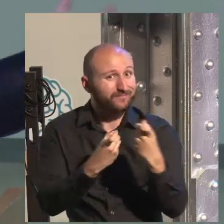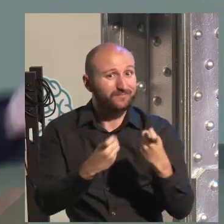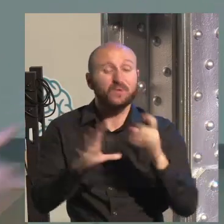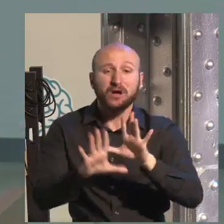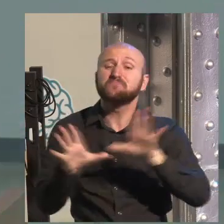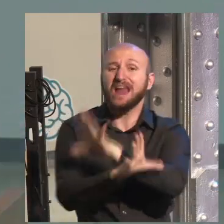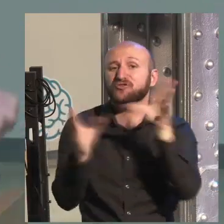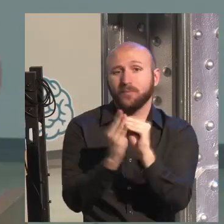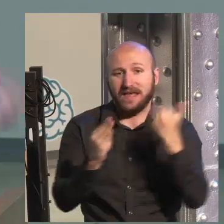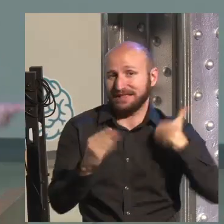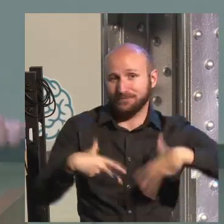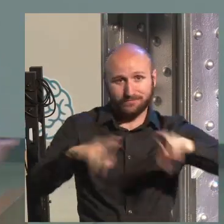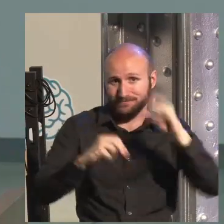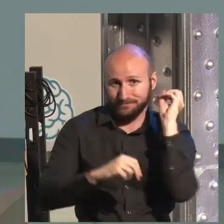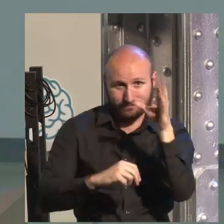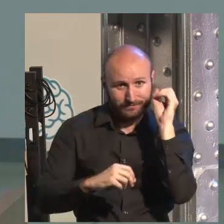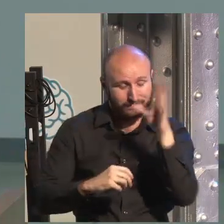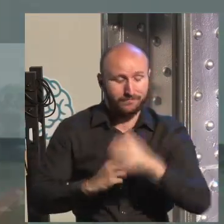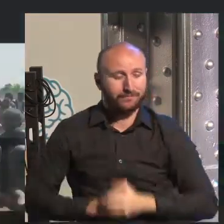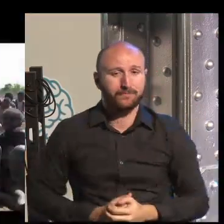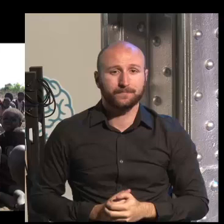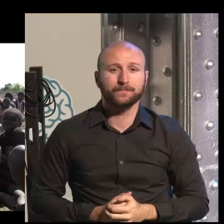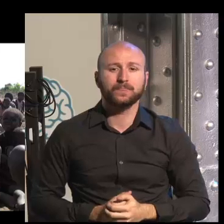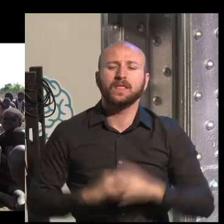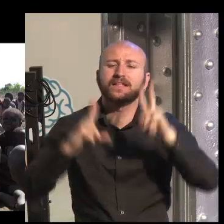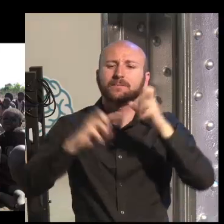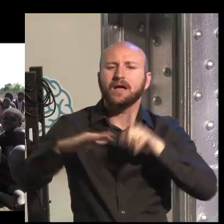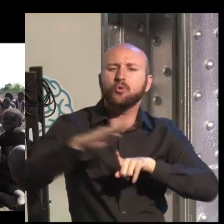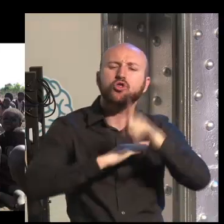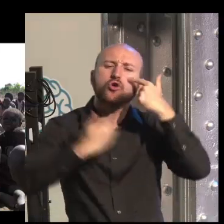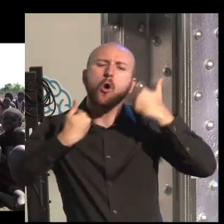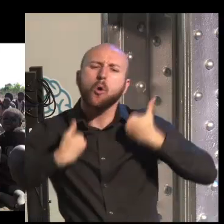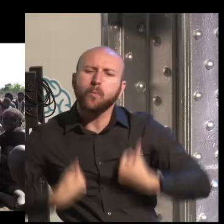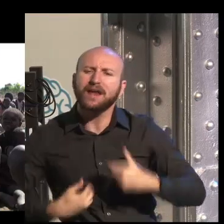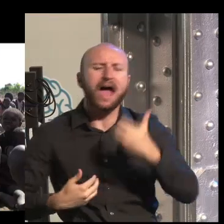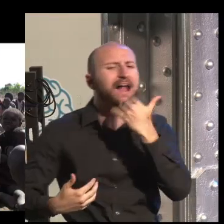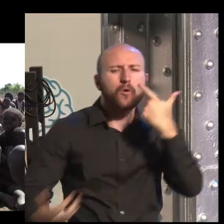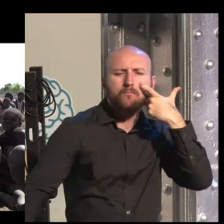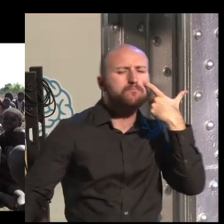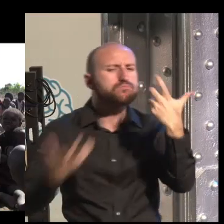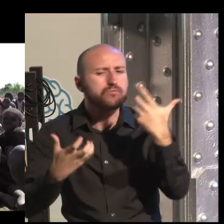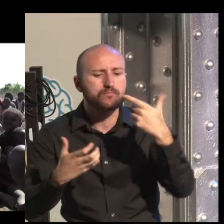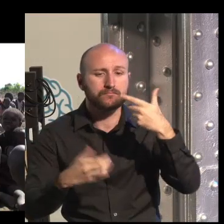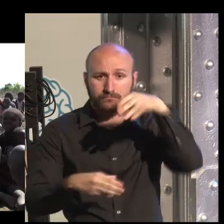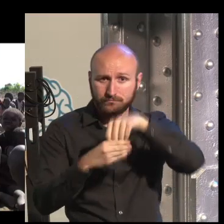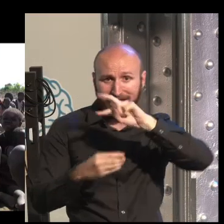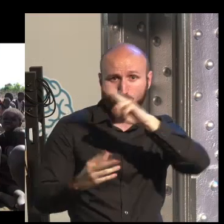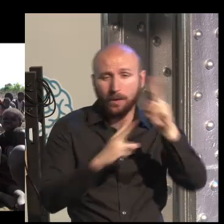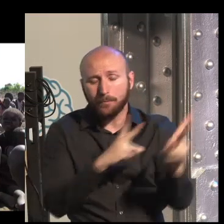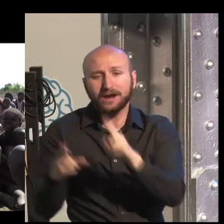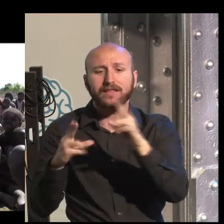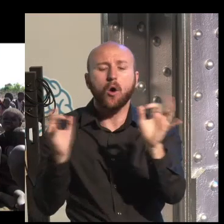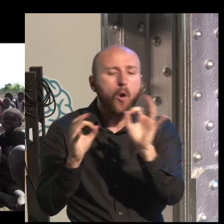cuentas, y para terminar, ¿qué es lo característico de la evolución humana en esta segunda parte? ¿Dónde, en